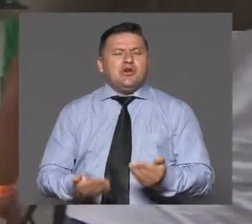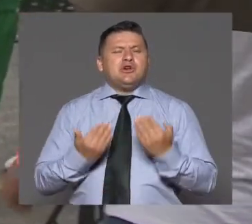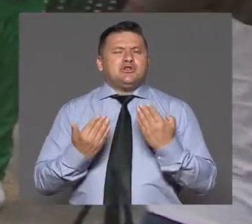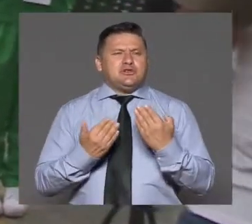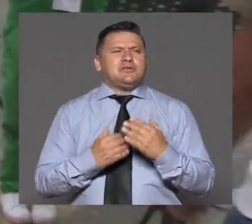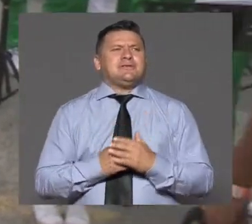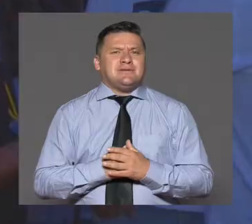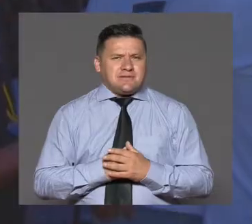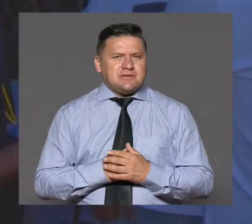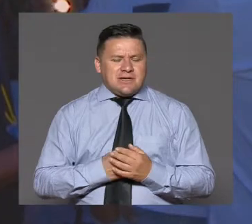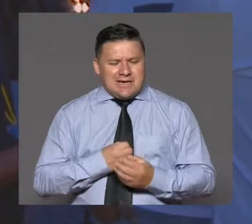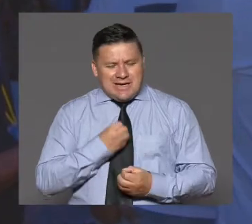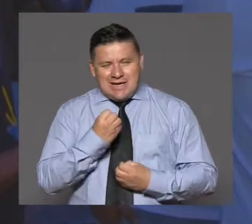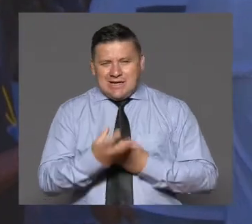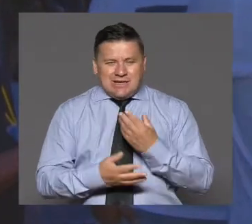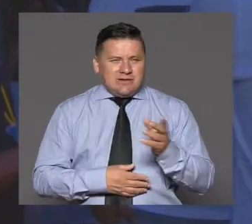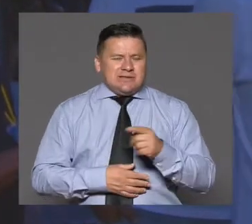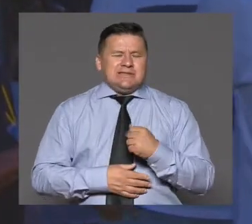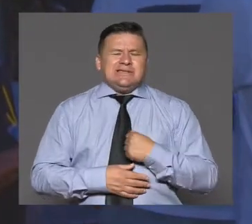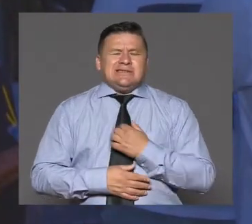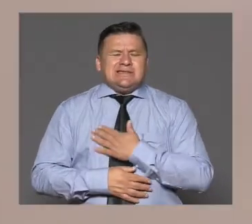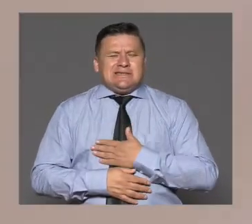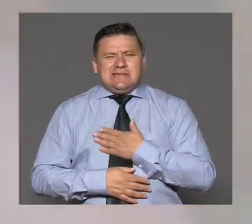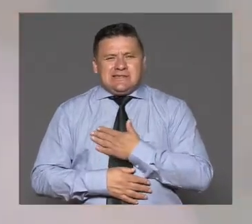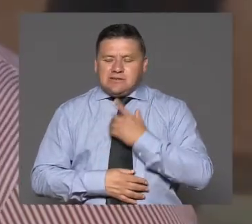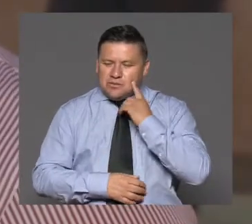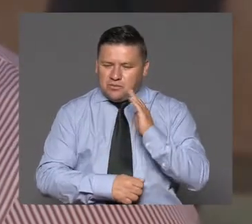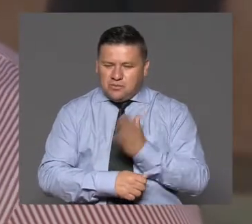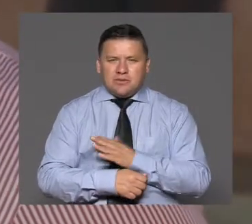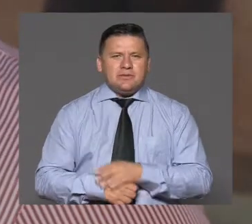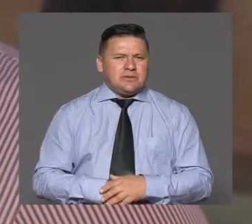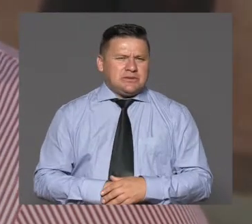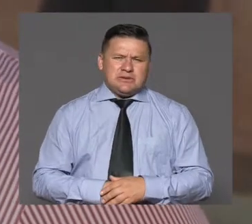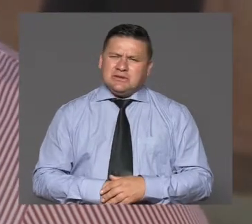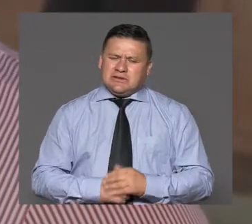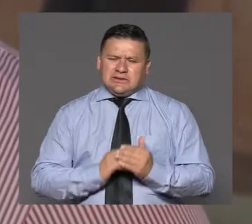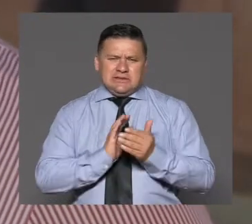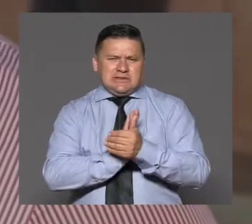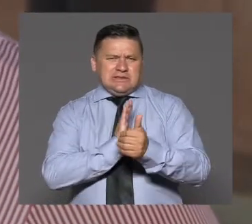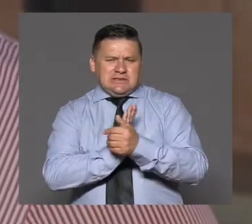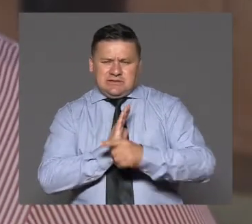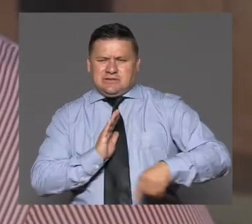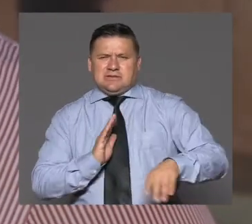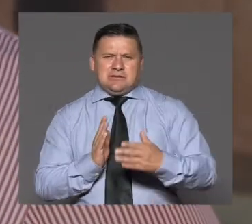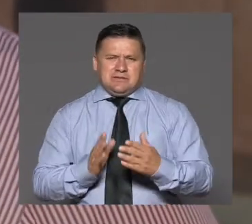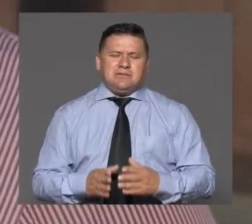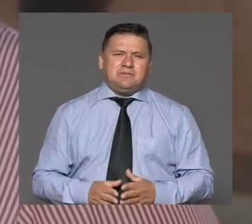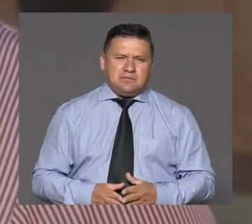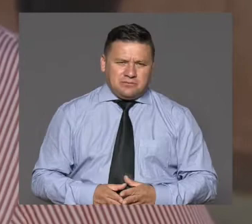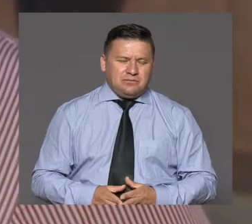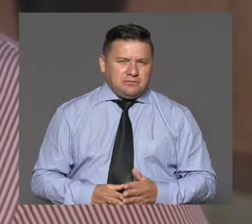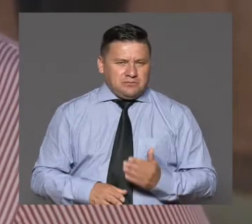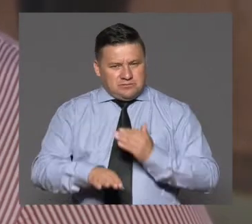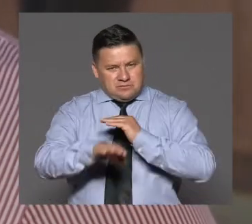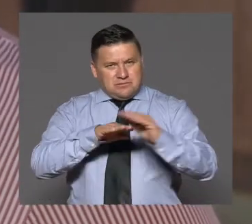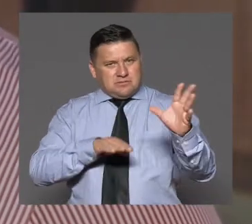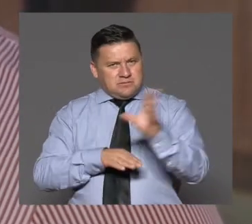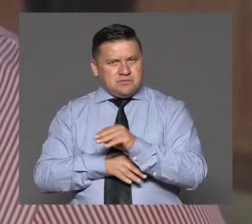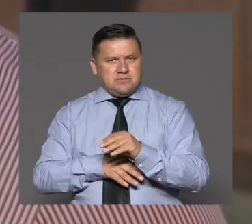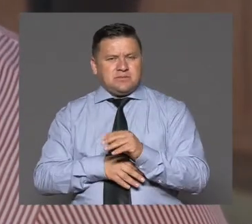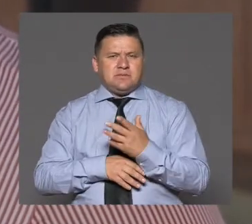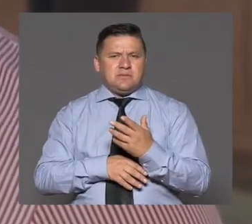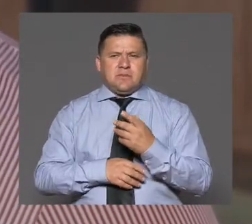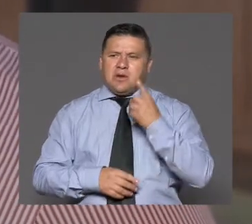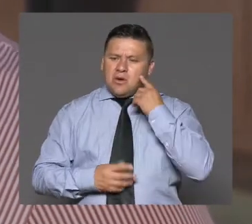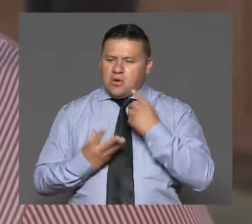permiten expresar todos sus sentimientos a través de la música. Es enorme el talento de los niños y invitar a los niños que no forman parte